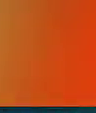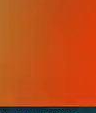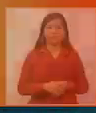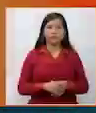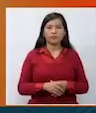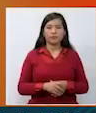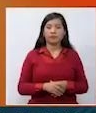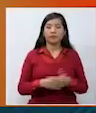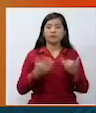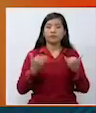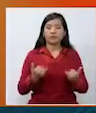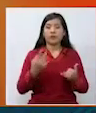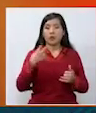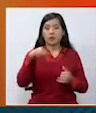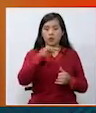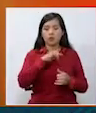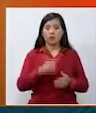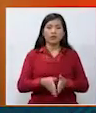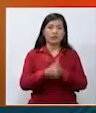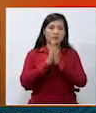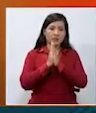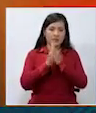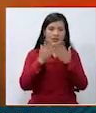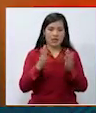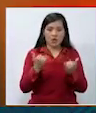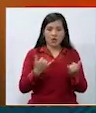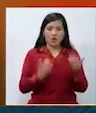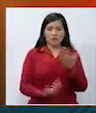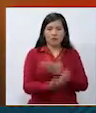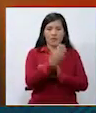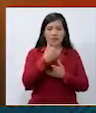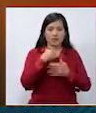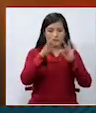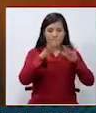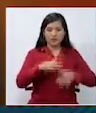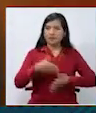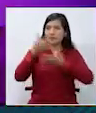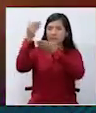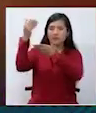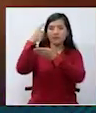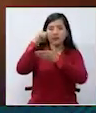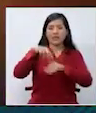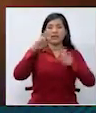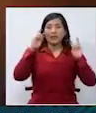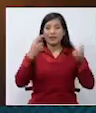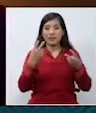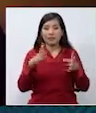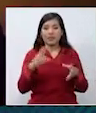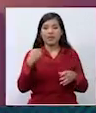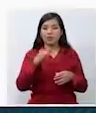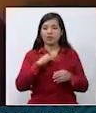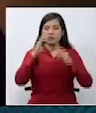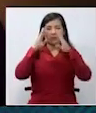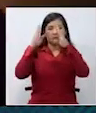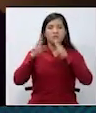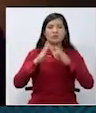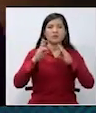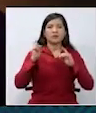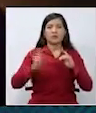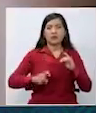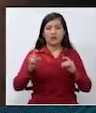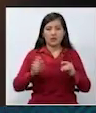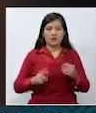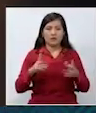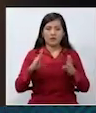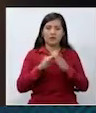Entonces nosotros lo que estamos pidiendo esta mañana con un memorial de que prácticamente este caso debe tratarse ya